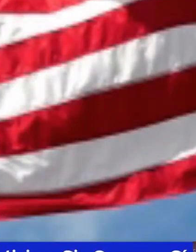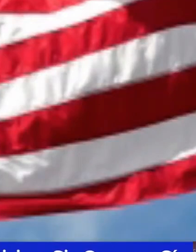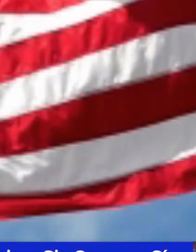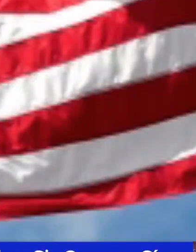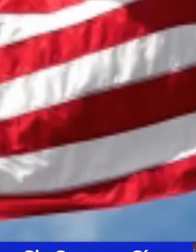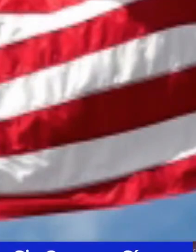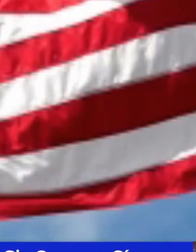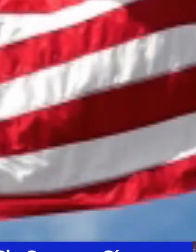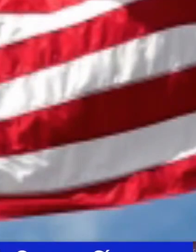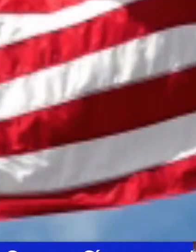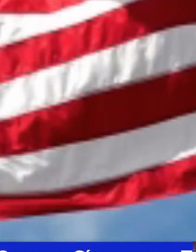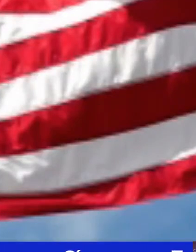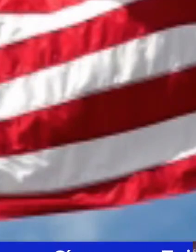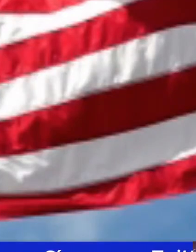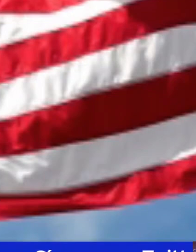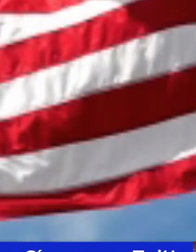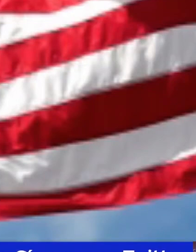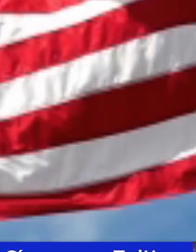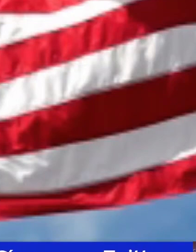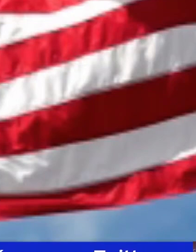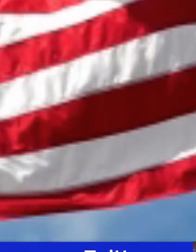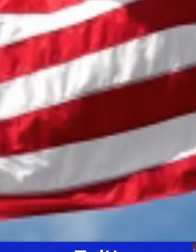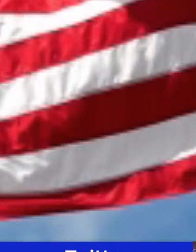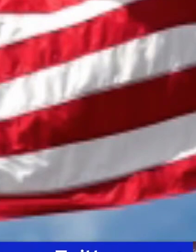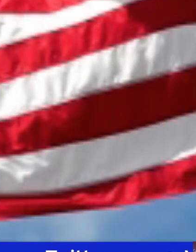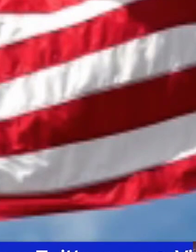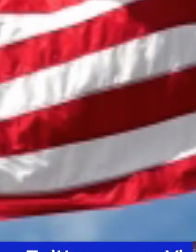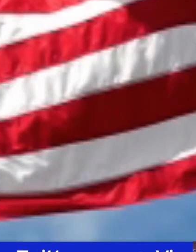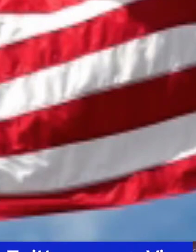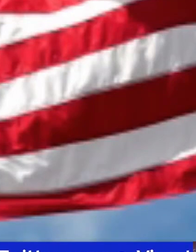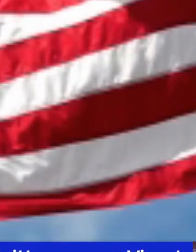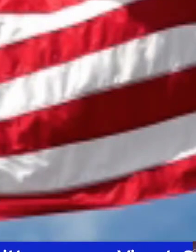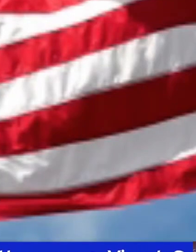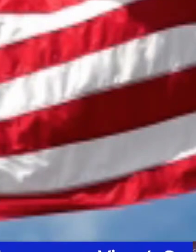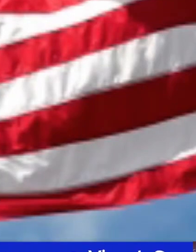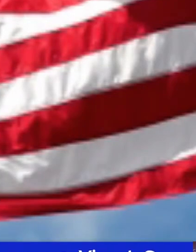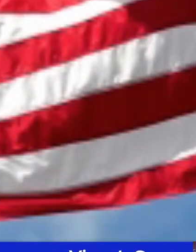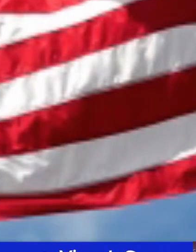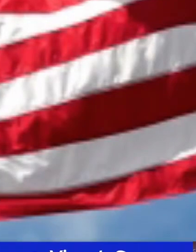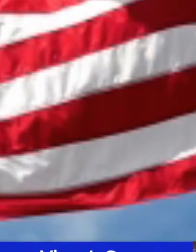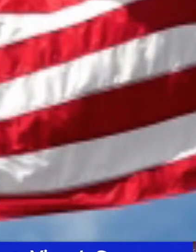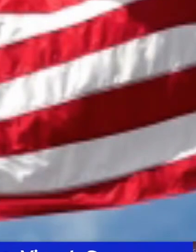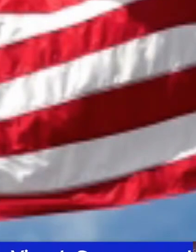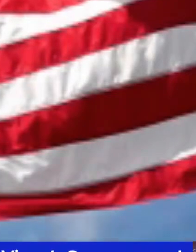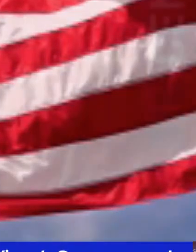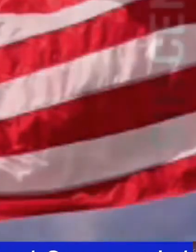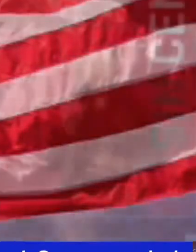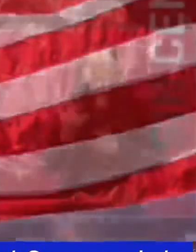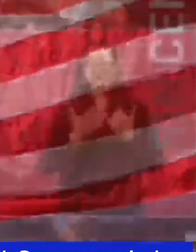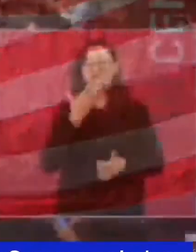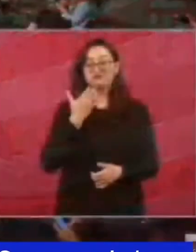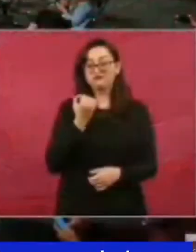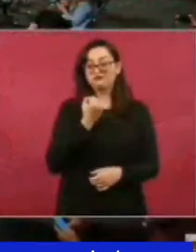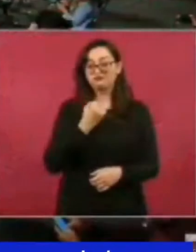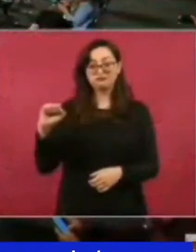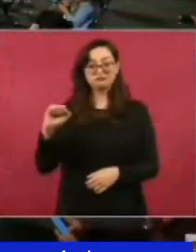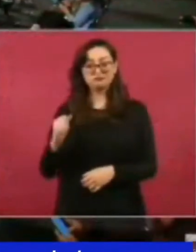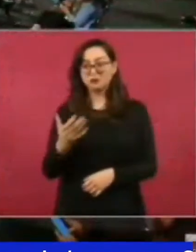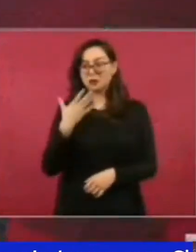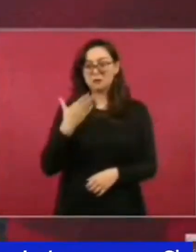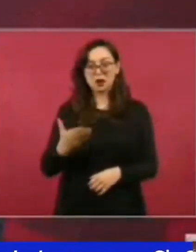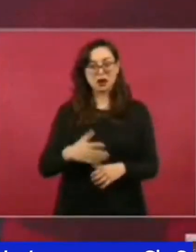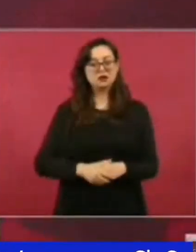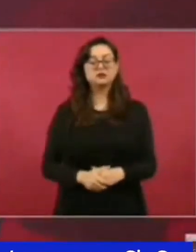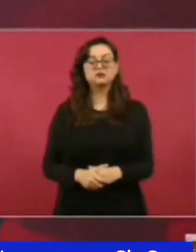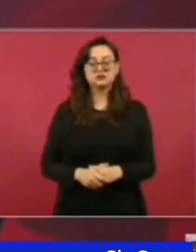que el presidente López Obrador respete la soberanía de Estados Unidos. Su mensaje se da en torno a la respuesta que dio al senador